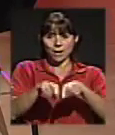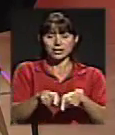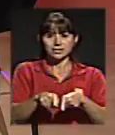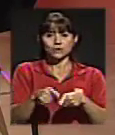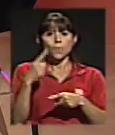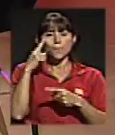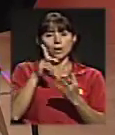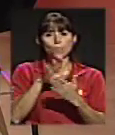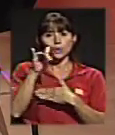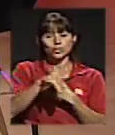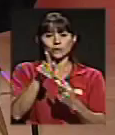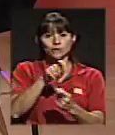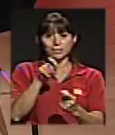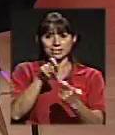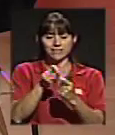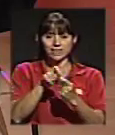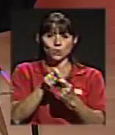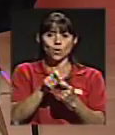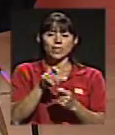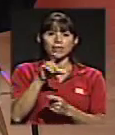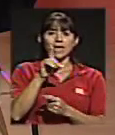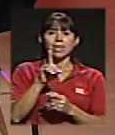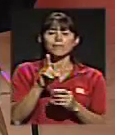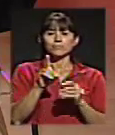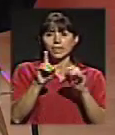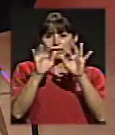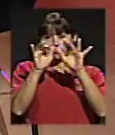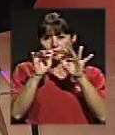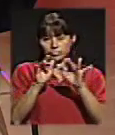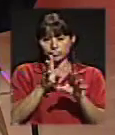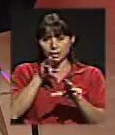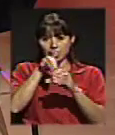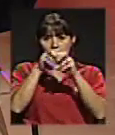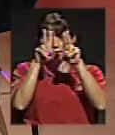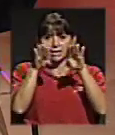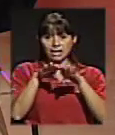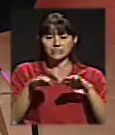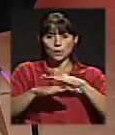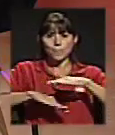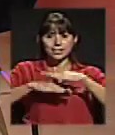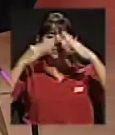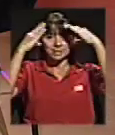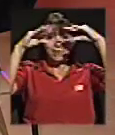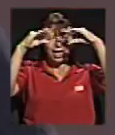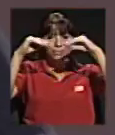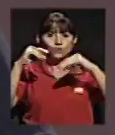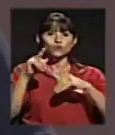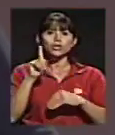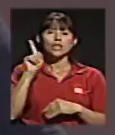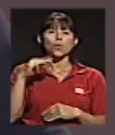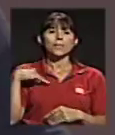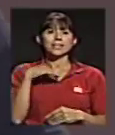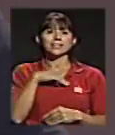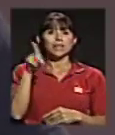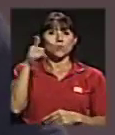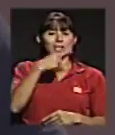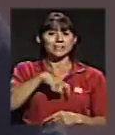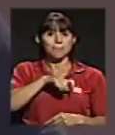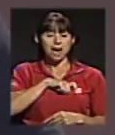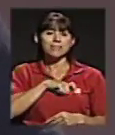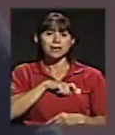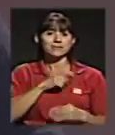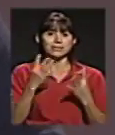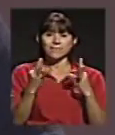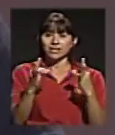para un proyecto específico de digitalización de bases de datos de un ministerio. Bueno, en España se está procurando